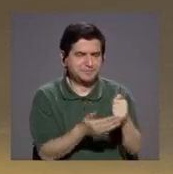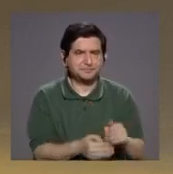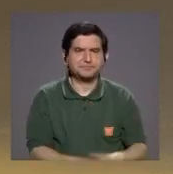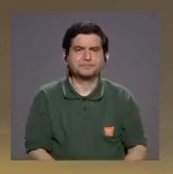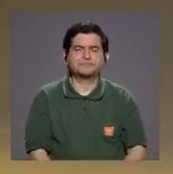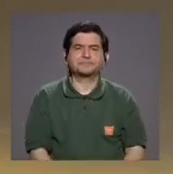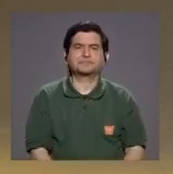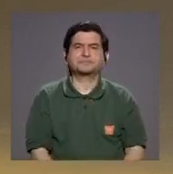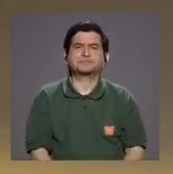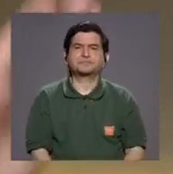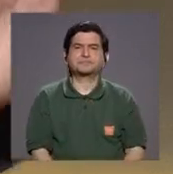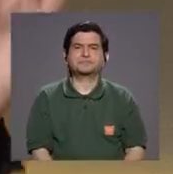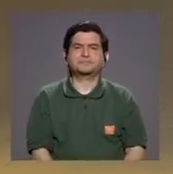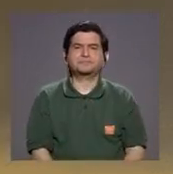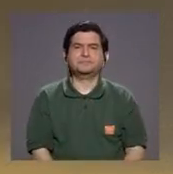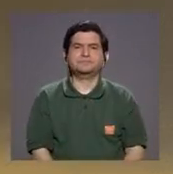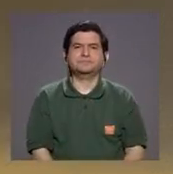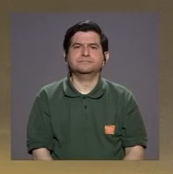i